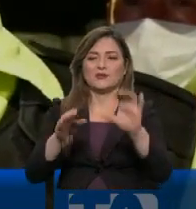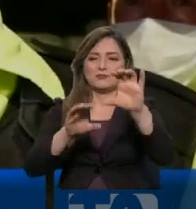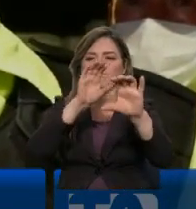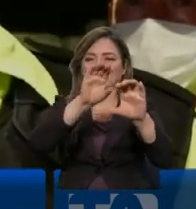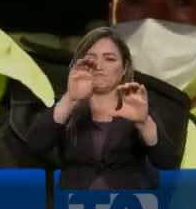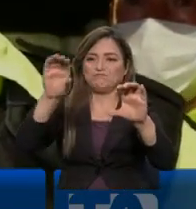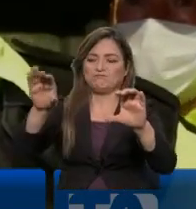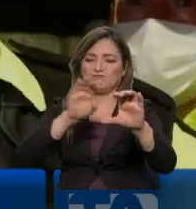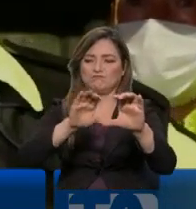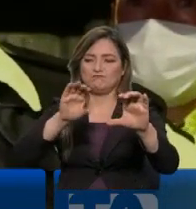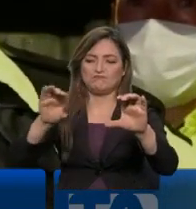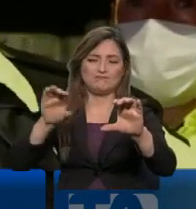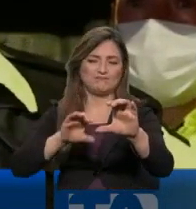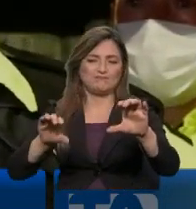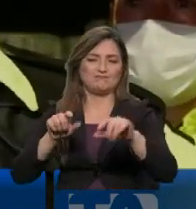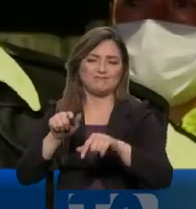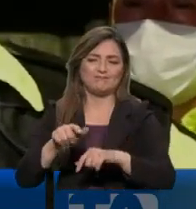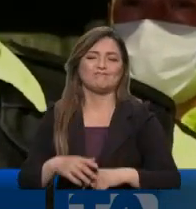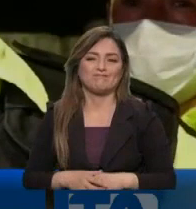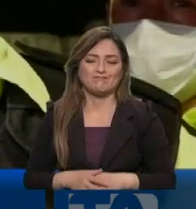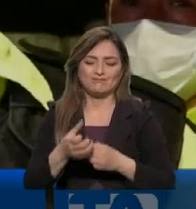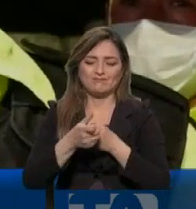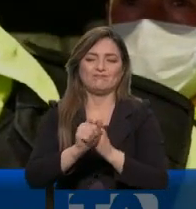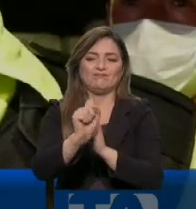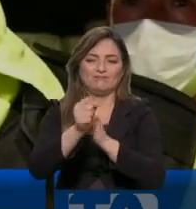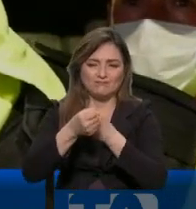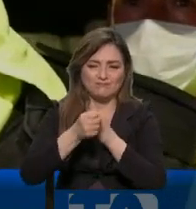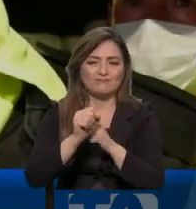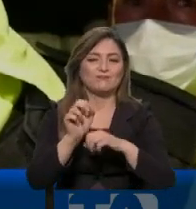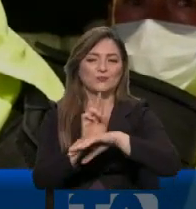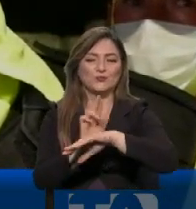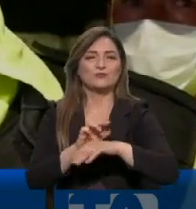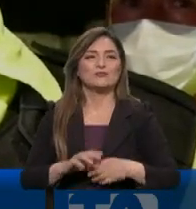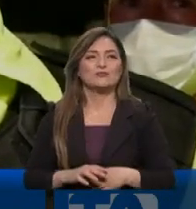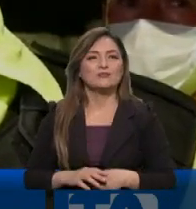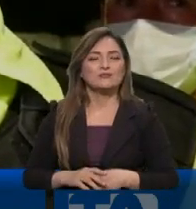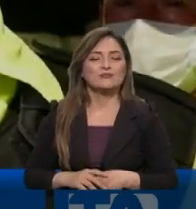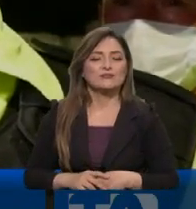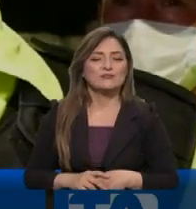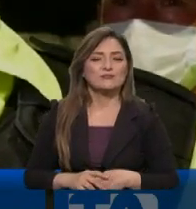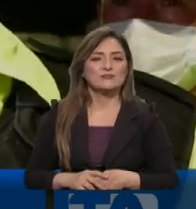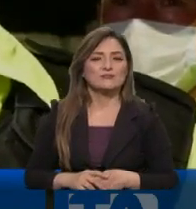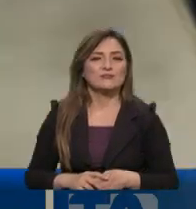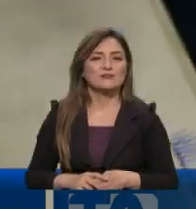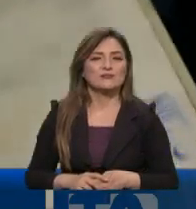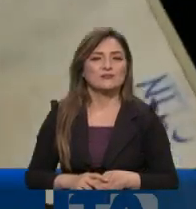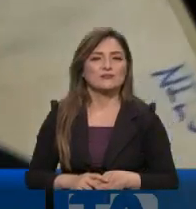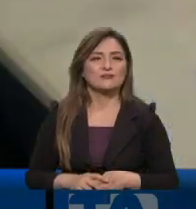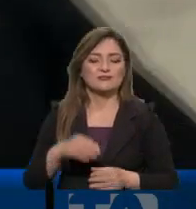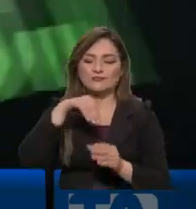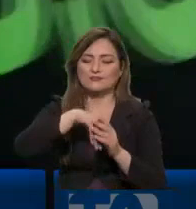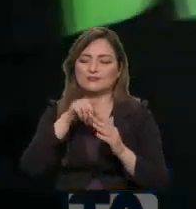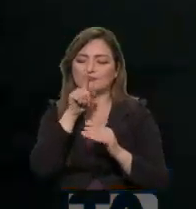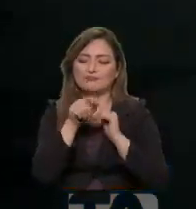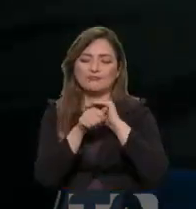Entonces, inclusive se observa la carpintería que utilizan, ¿no? O sea, utilizan algo no visible.